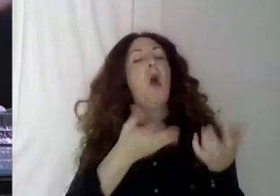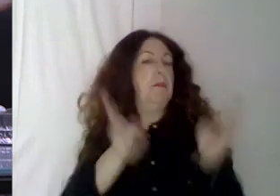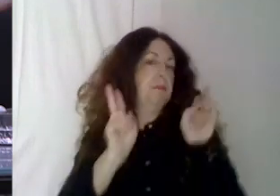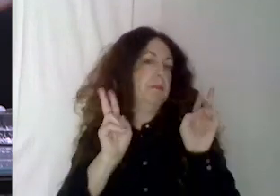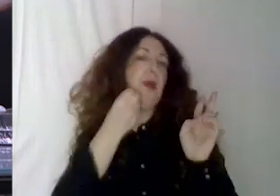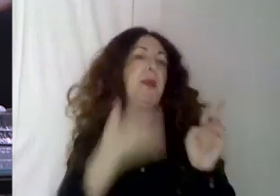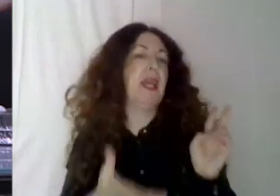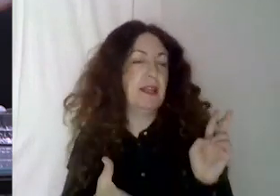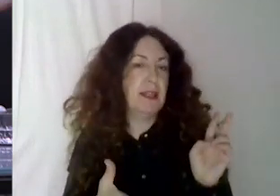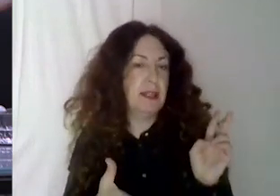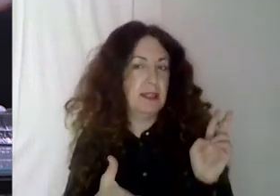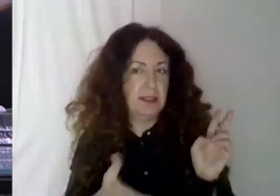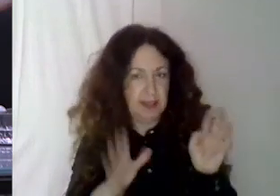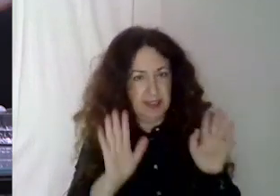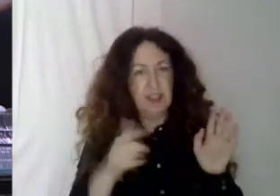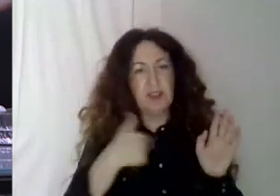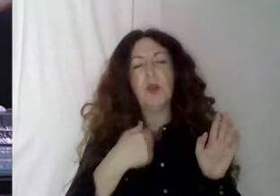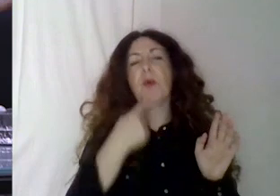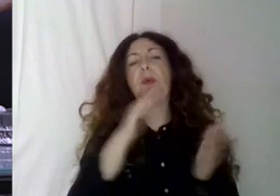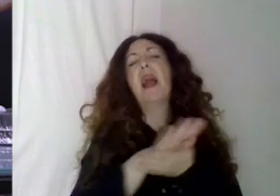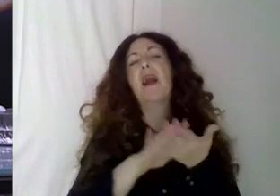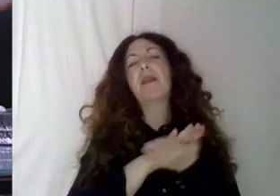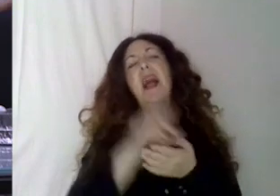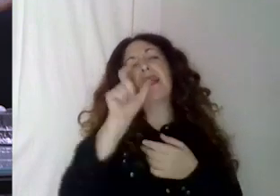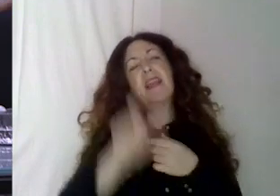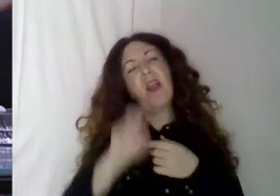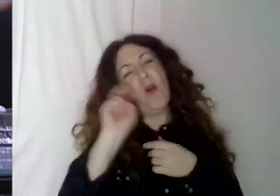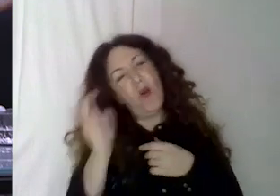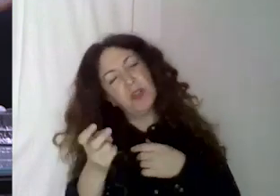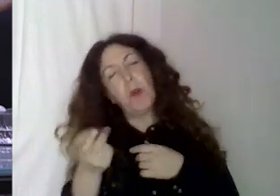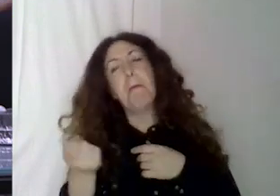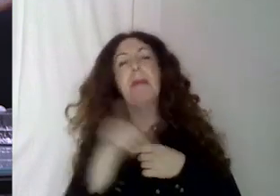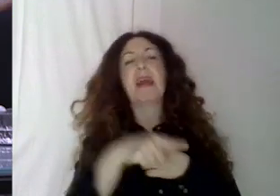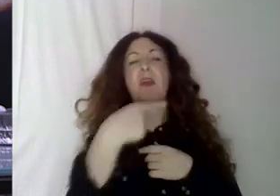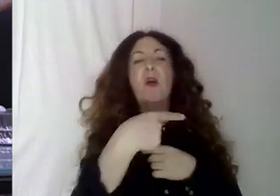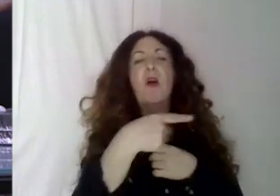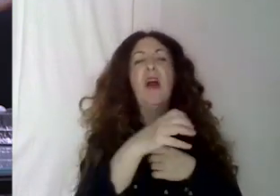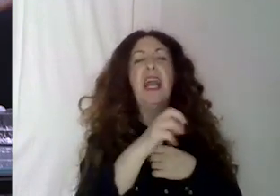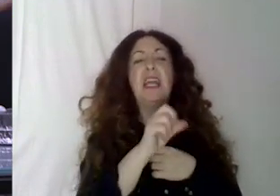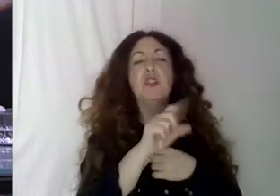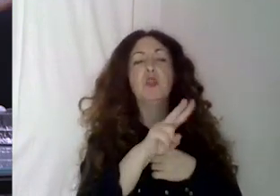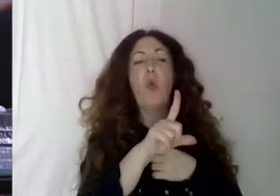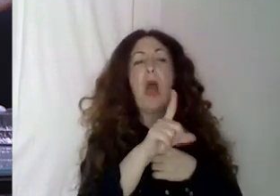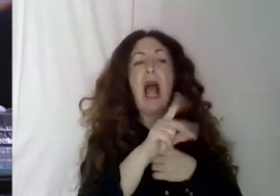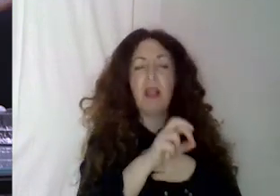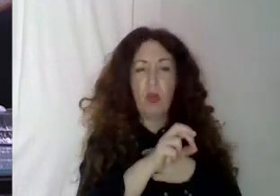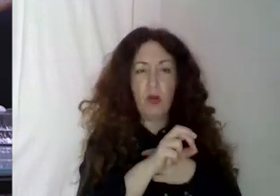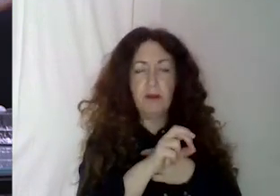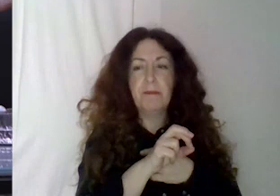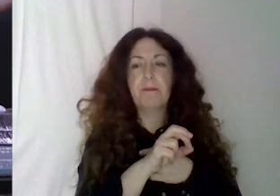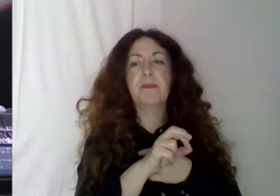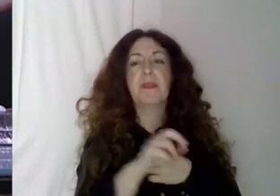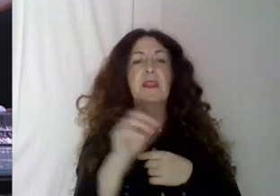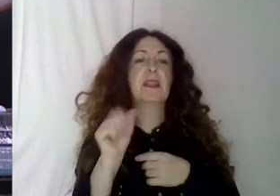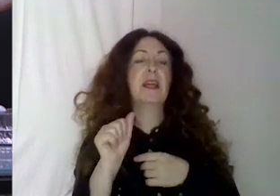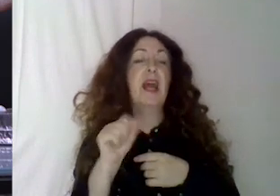como digo, en la Escuela de Altos Estudios. Lo que a lo mejor algunos de ustedes no saben es que Althusser, en un momento determinado, asesina a su mujer. La asesina